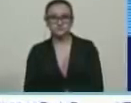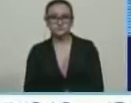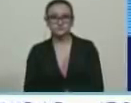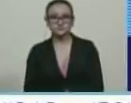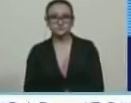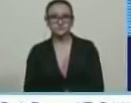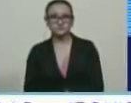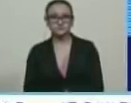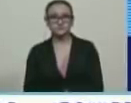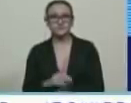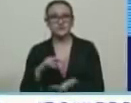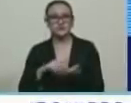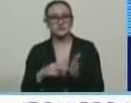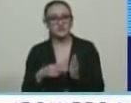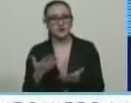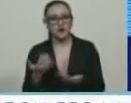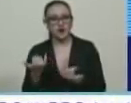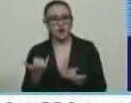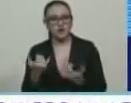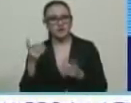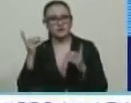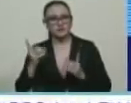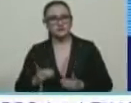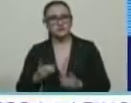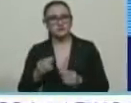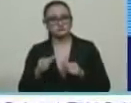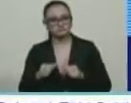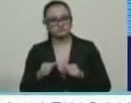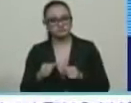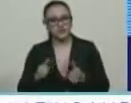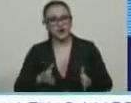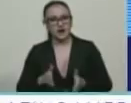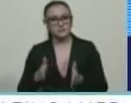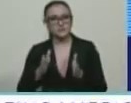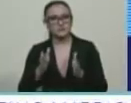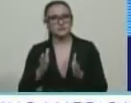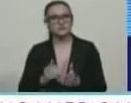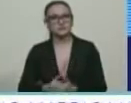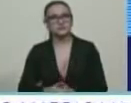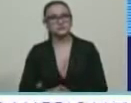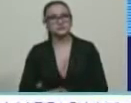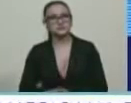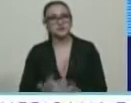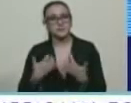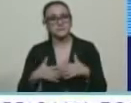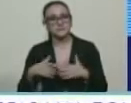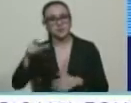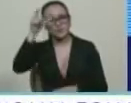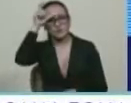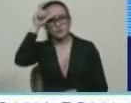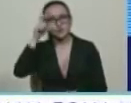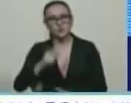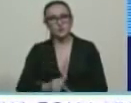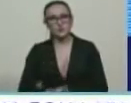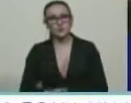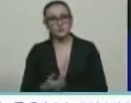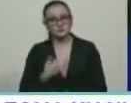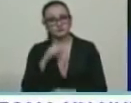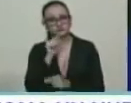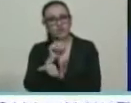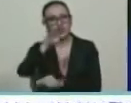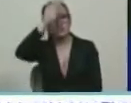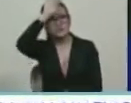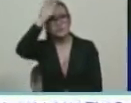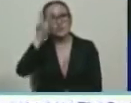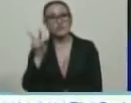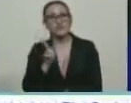hablando de que estamos decididos a construir un camino conjunto. Empresarios turcos, como se los dije en Estambul,